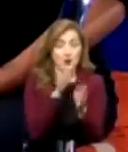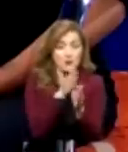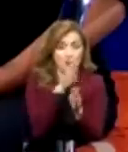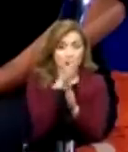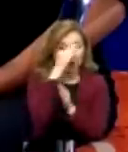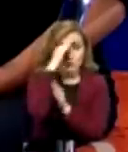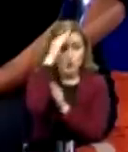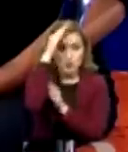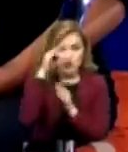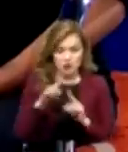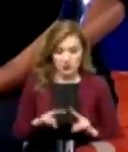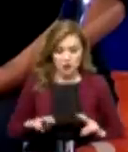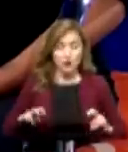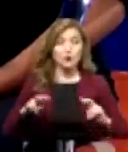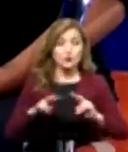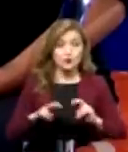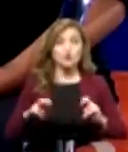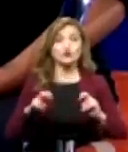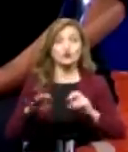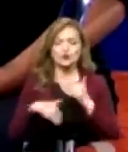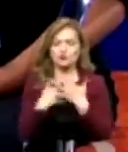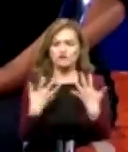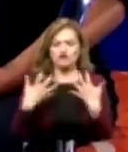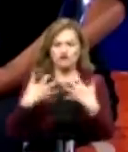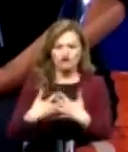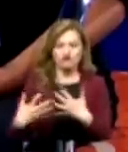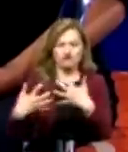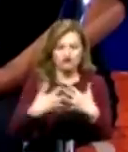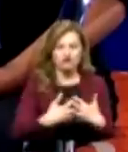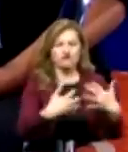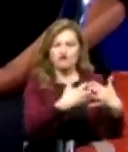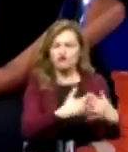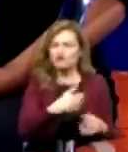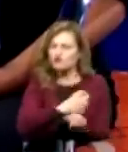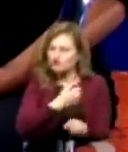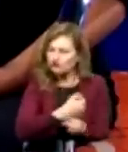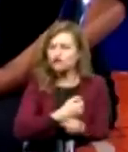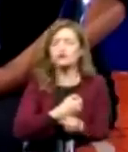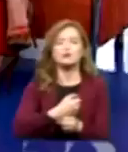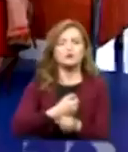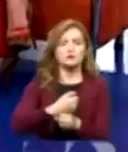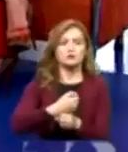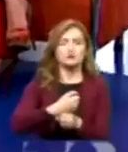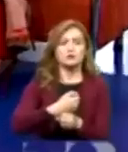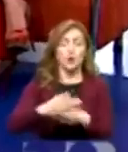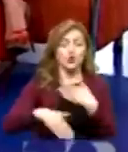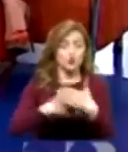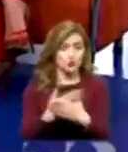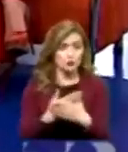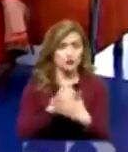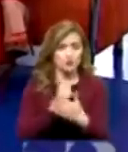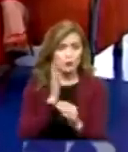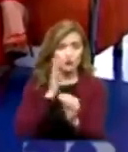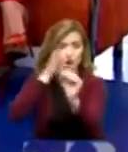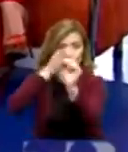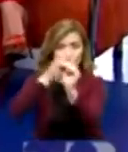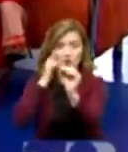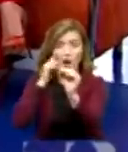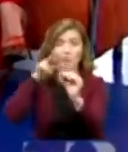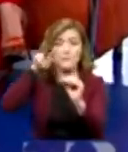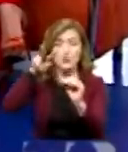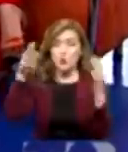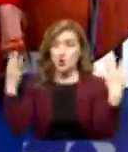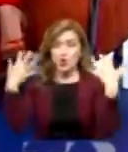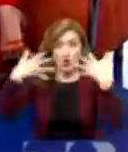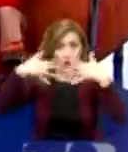policías investigadores, que se engranen en este trabajo mancomunado, y solo todos teniendo la misma perspectiva podemos ayudar a las